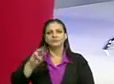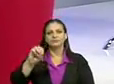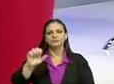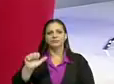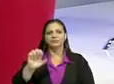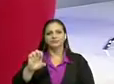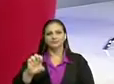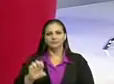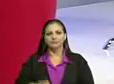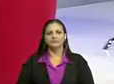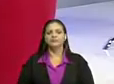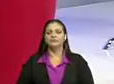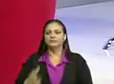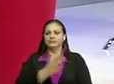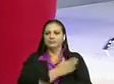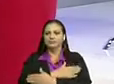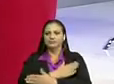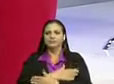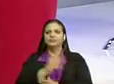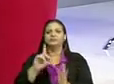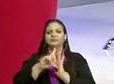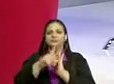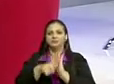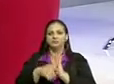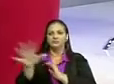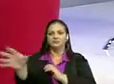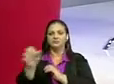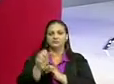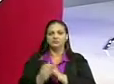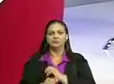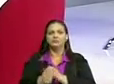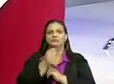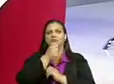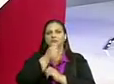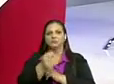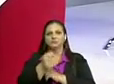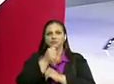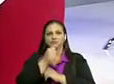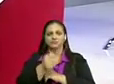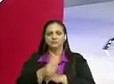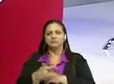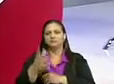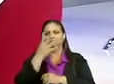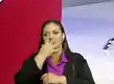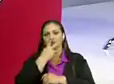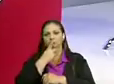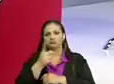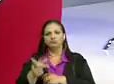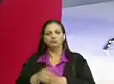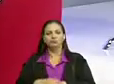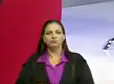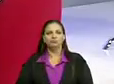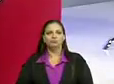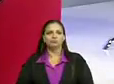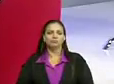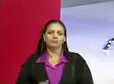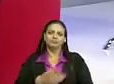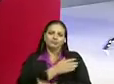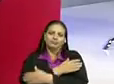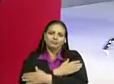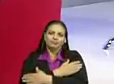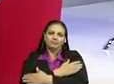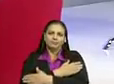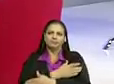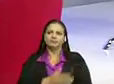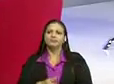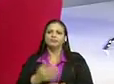adelante, exactamente. Es una mujer muy valiosa. Una mujer muy valiosa. Sí. Un lindo ser humano. Mae, aprovecho estas instalaciones para decirte,